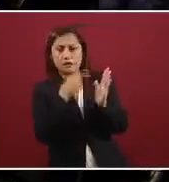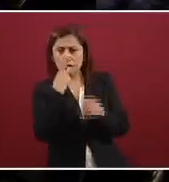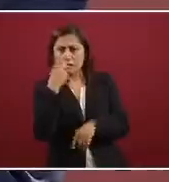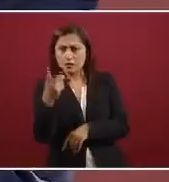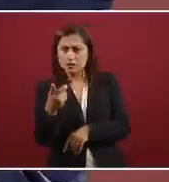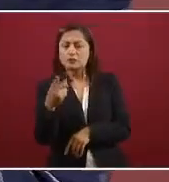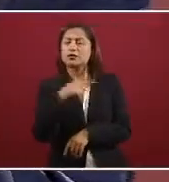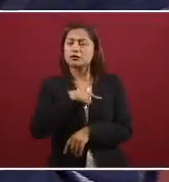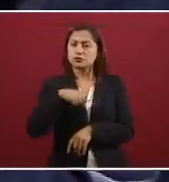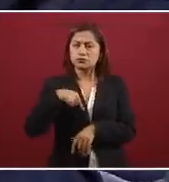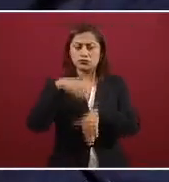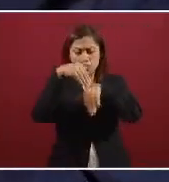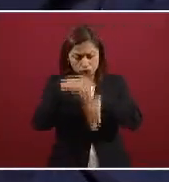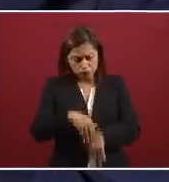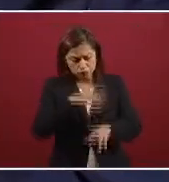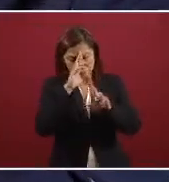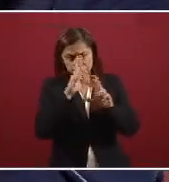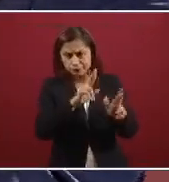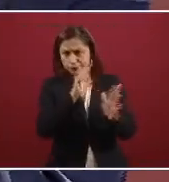Nosotros queremos